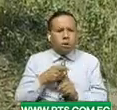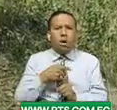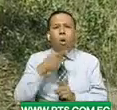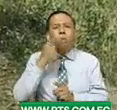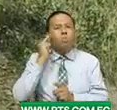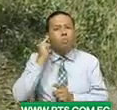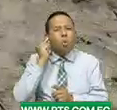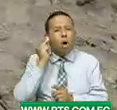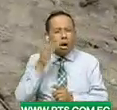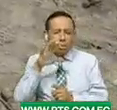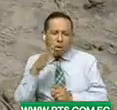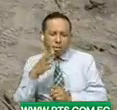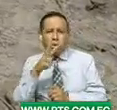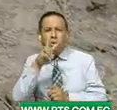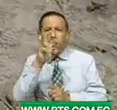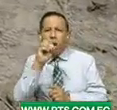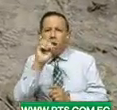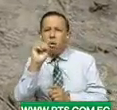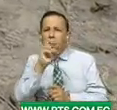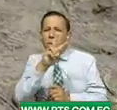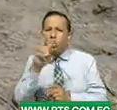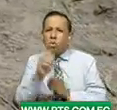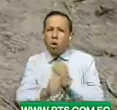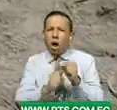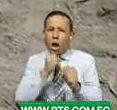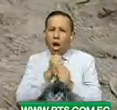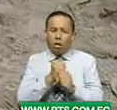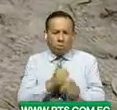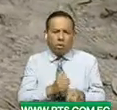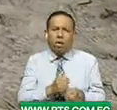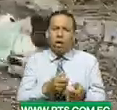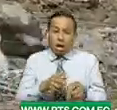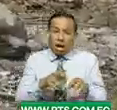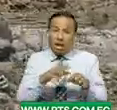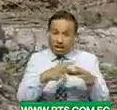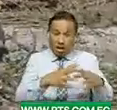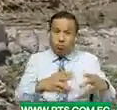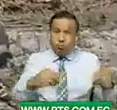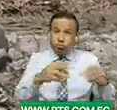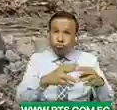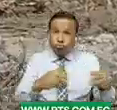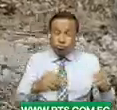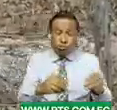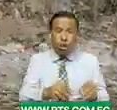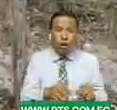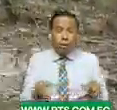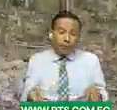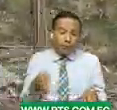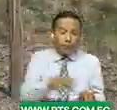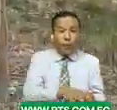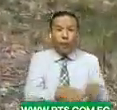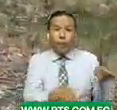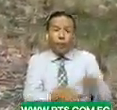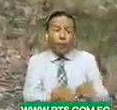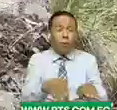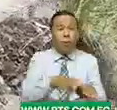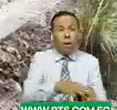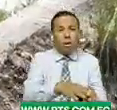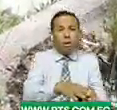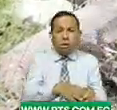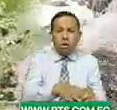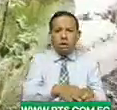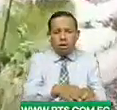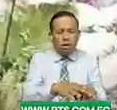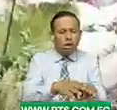años de edad, quien según la policía estaba semienterrada en estos terrenos y completamente desnuda en el